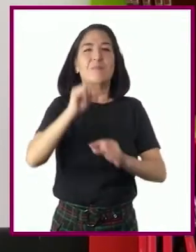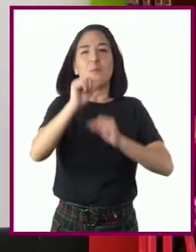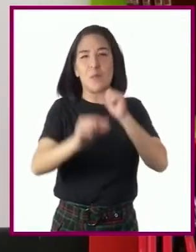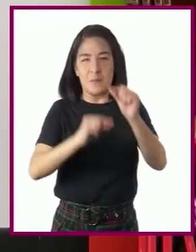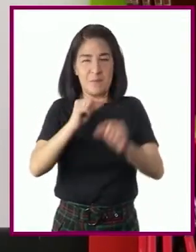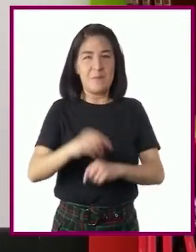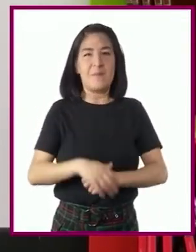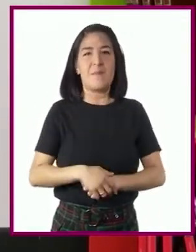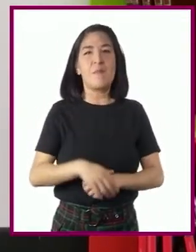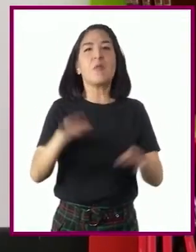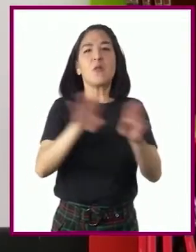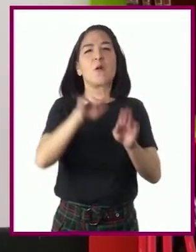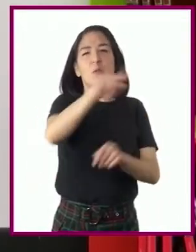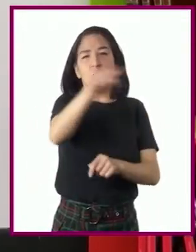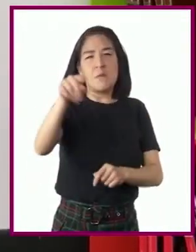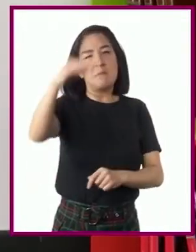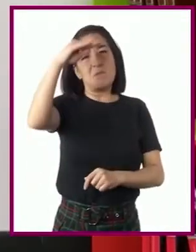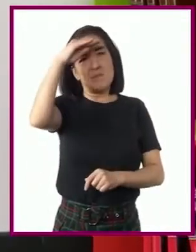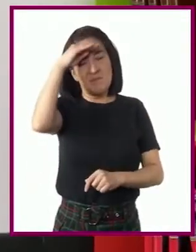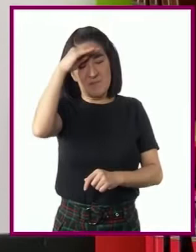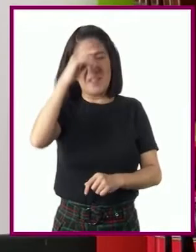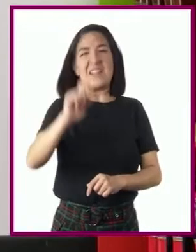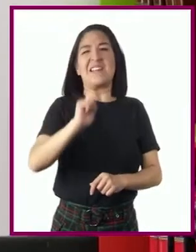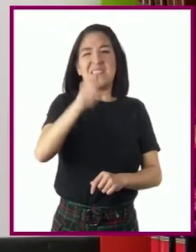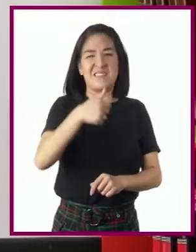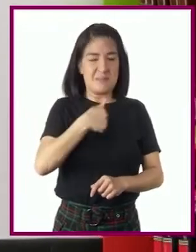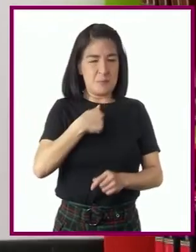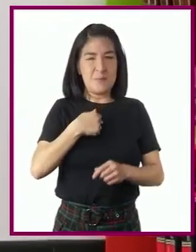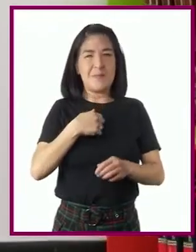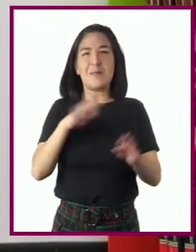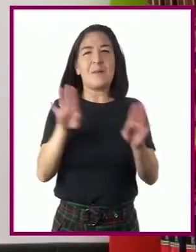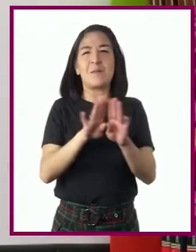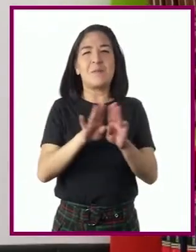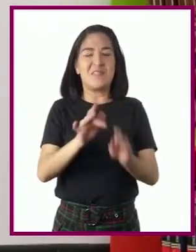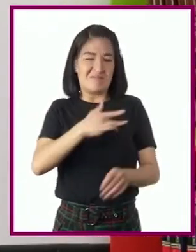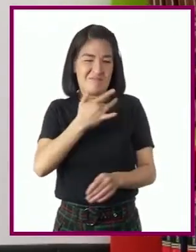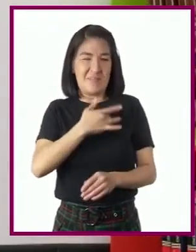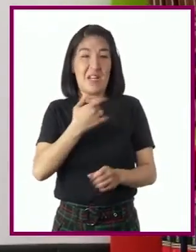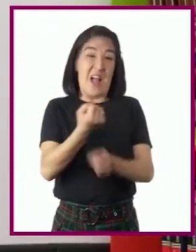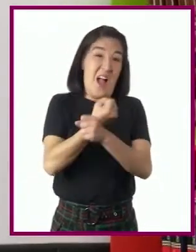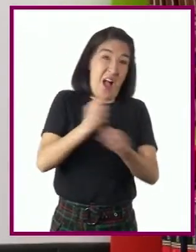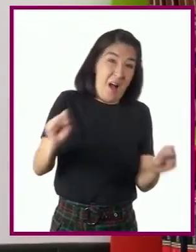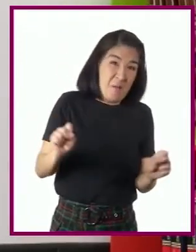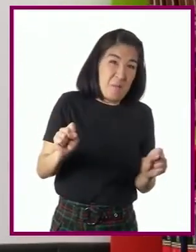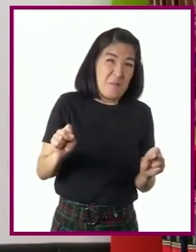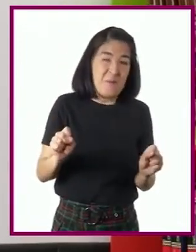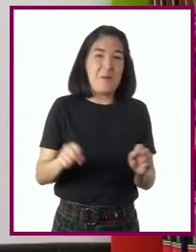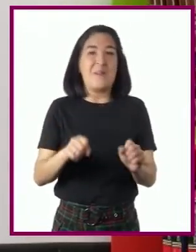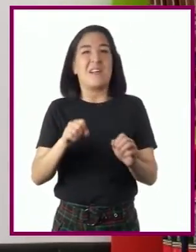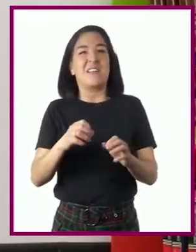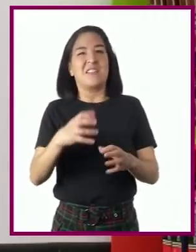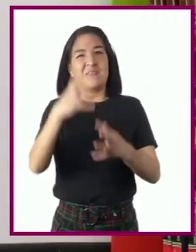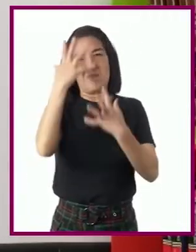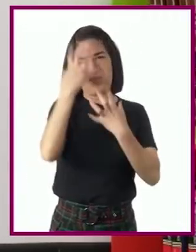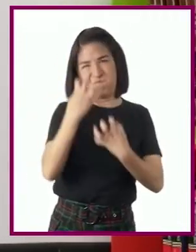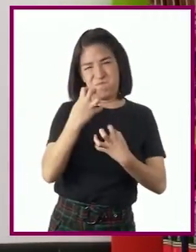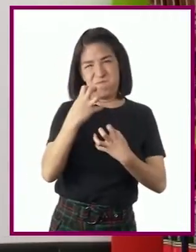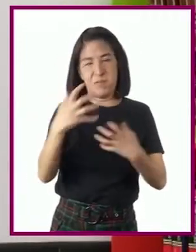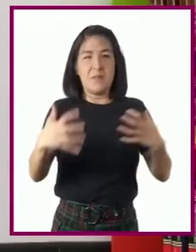averiguar qué es exactamente lo que sienten. Por ejemplo, aburrimiento, frustración o